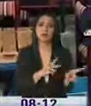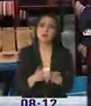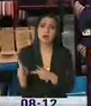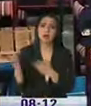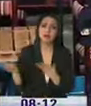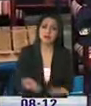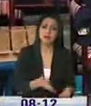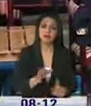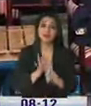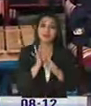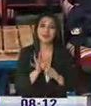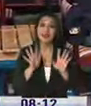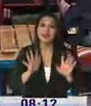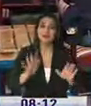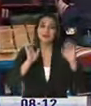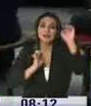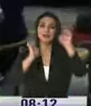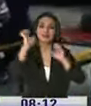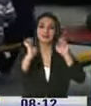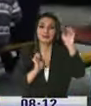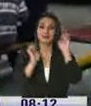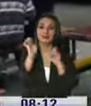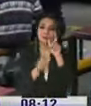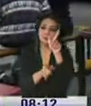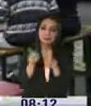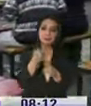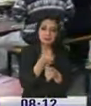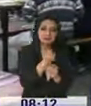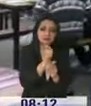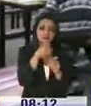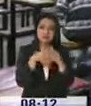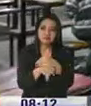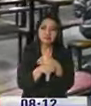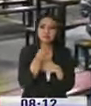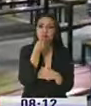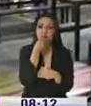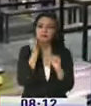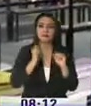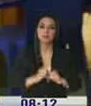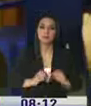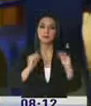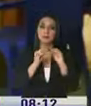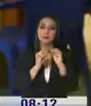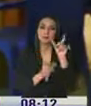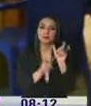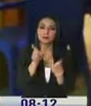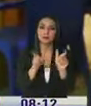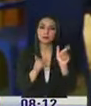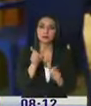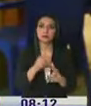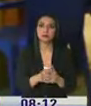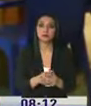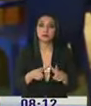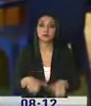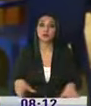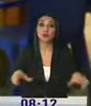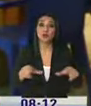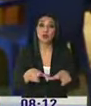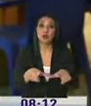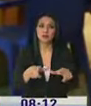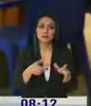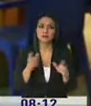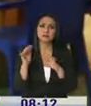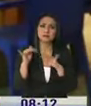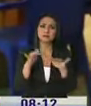eventos especiales son algunos de los ganchos que idean los propietarios para atraer a más clientela. En la ubicación que estamos tenemos